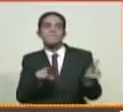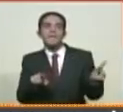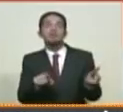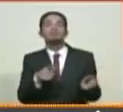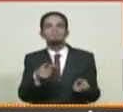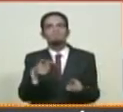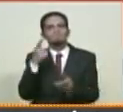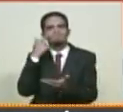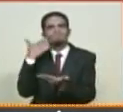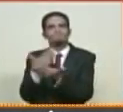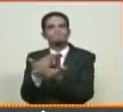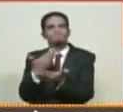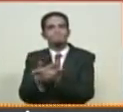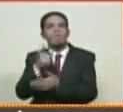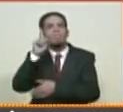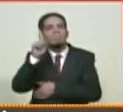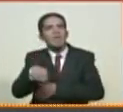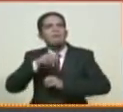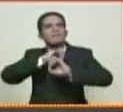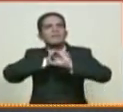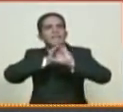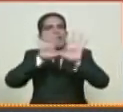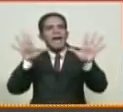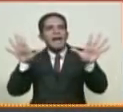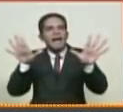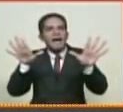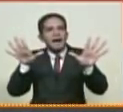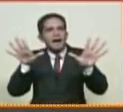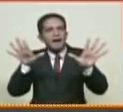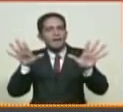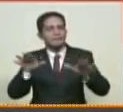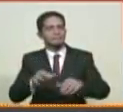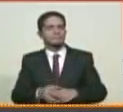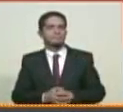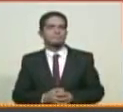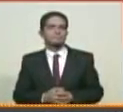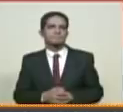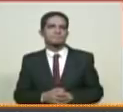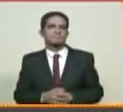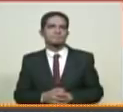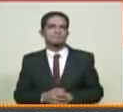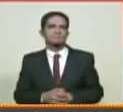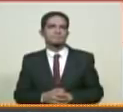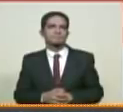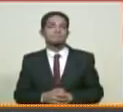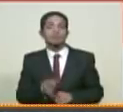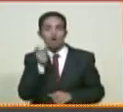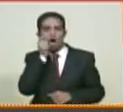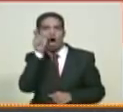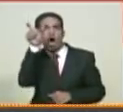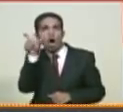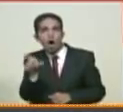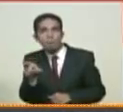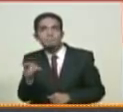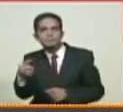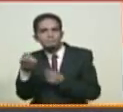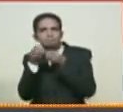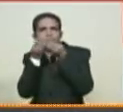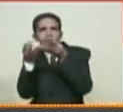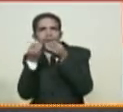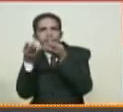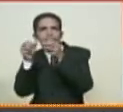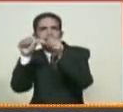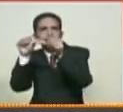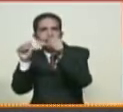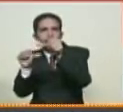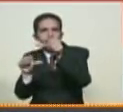que tienen que ser dilucidados, que tienen que ser aclarados. Según el señor alias Morfeo, según el señor Henry